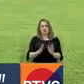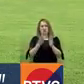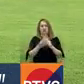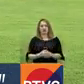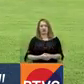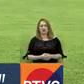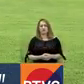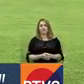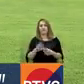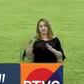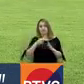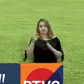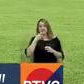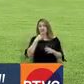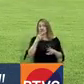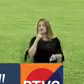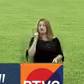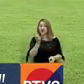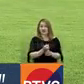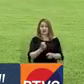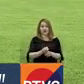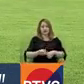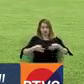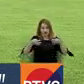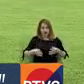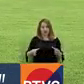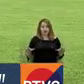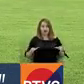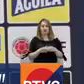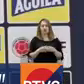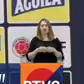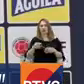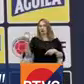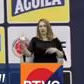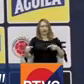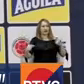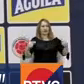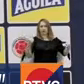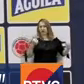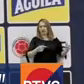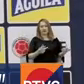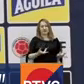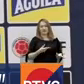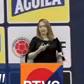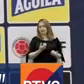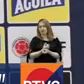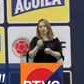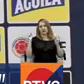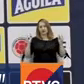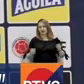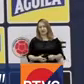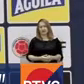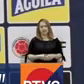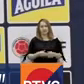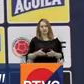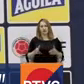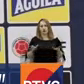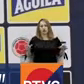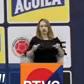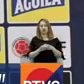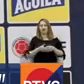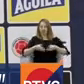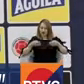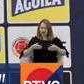nacional también recalcó lo difícil que ha sido consolidar la nómina con tantas ausencias o no ha sido posible estabilizar una nómina